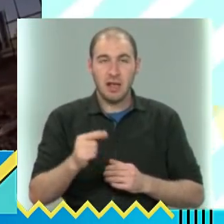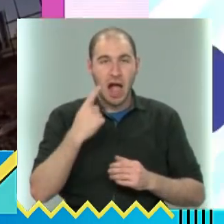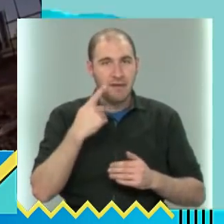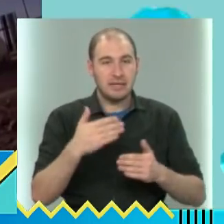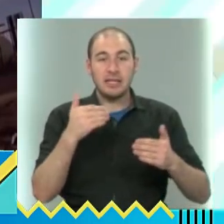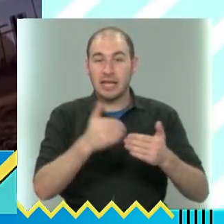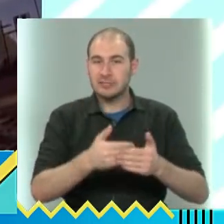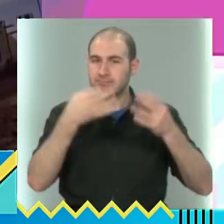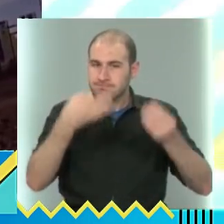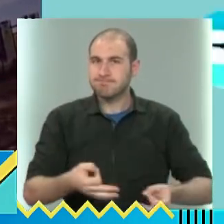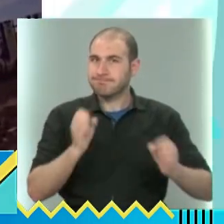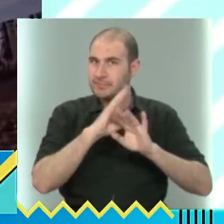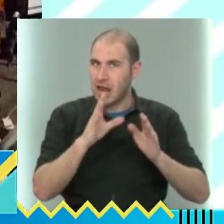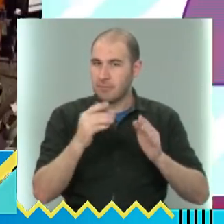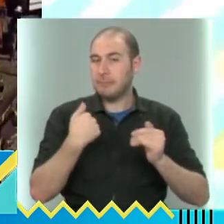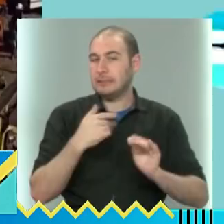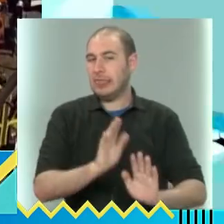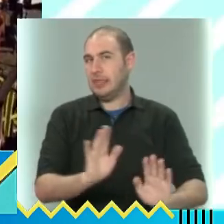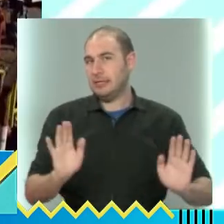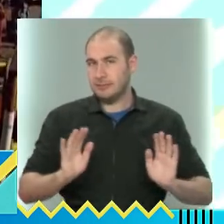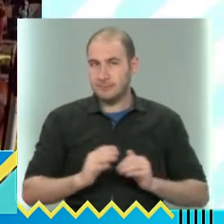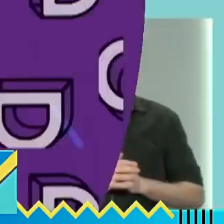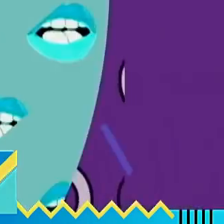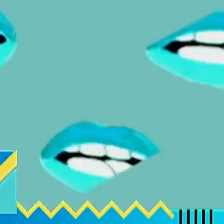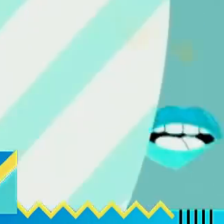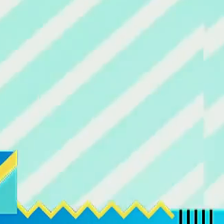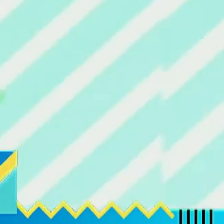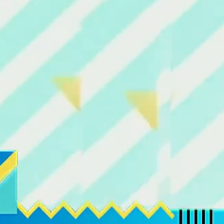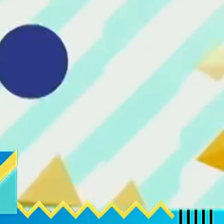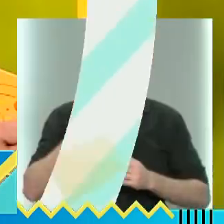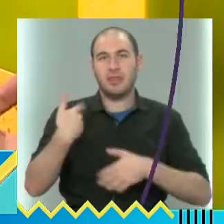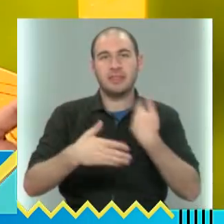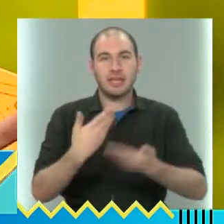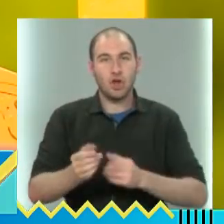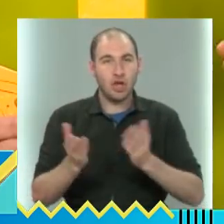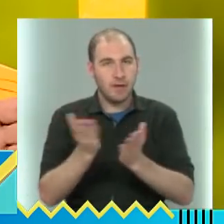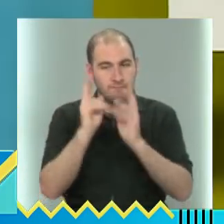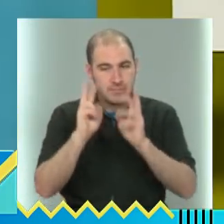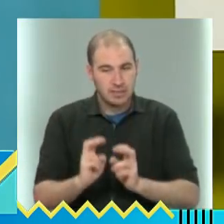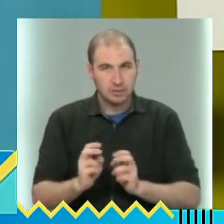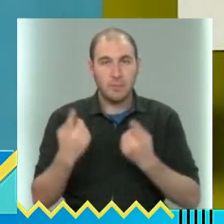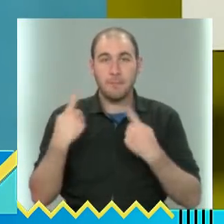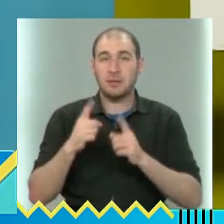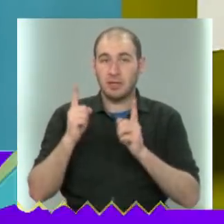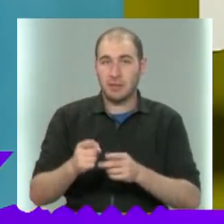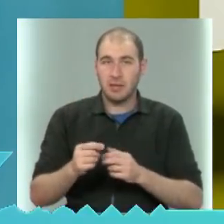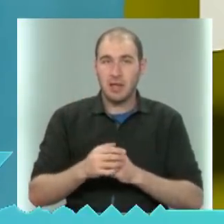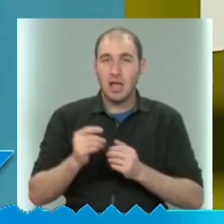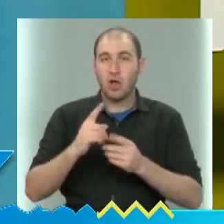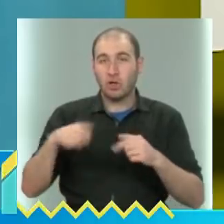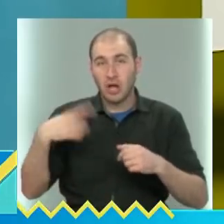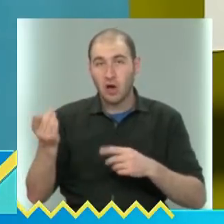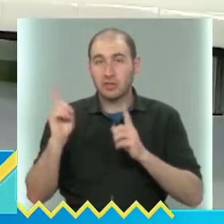esto no esté claro, mejor no lo hagamos. Eso fue en función del desarrollo de los estudios también, pero que también han arrojado otro tipo de